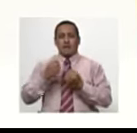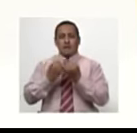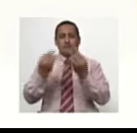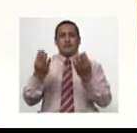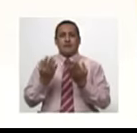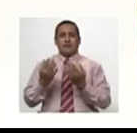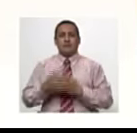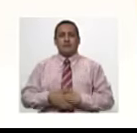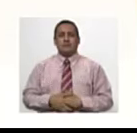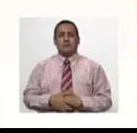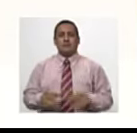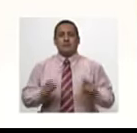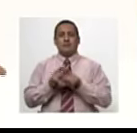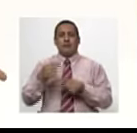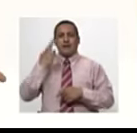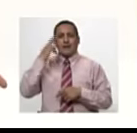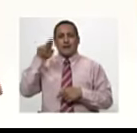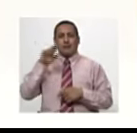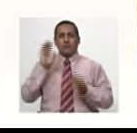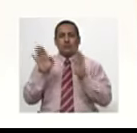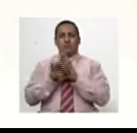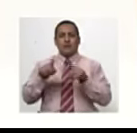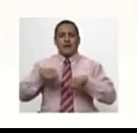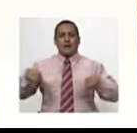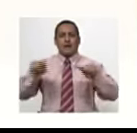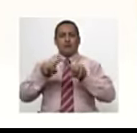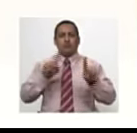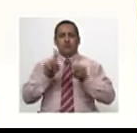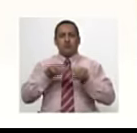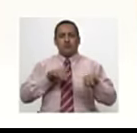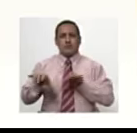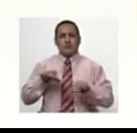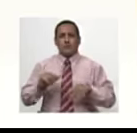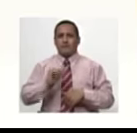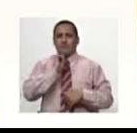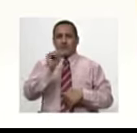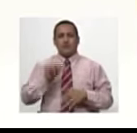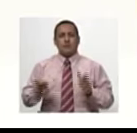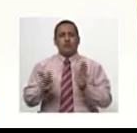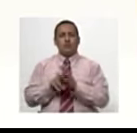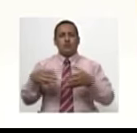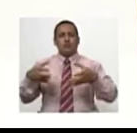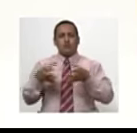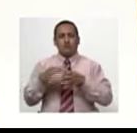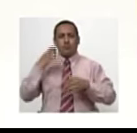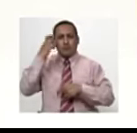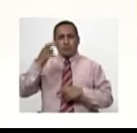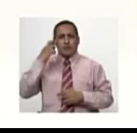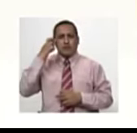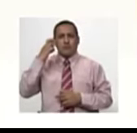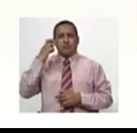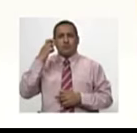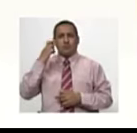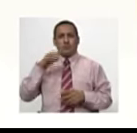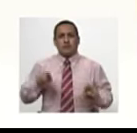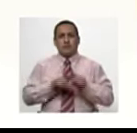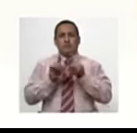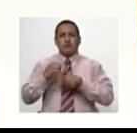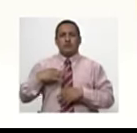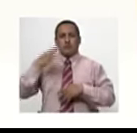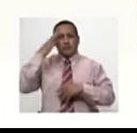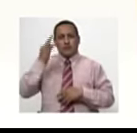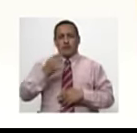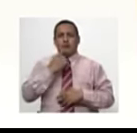realidad. Y hay razones por las que esto no se produjo, falta de voluntad de los actores políticos. Creo que otro